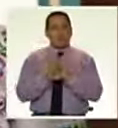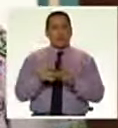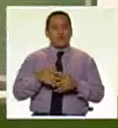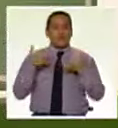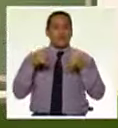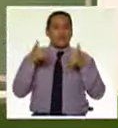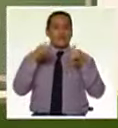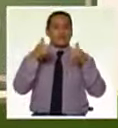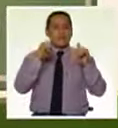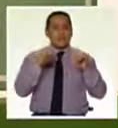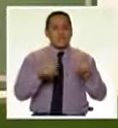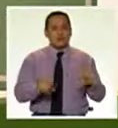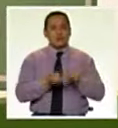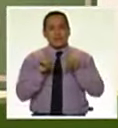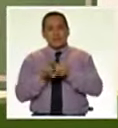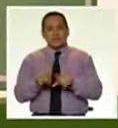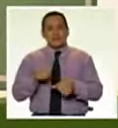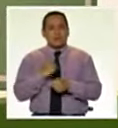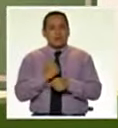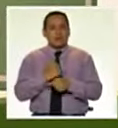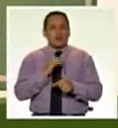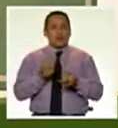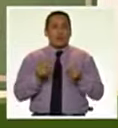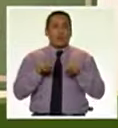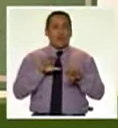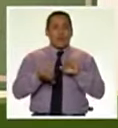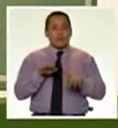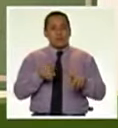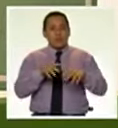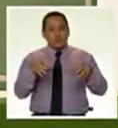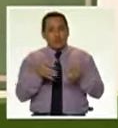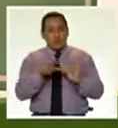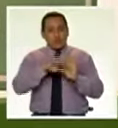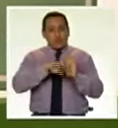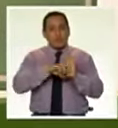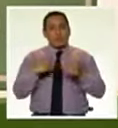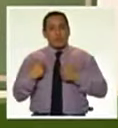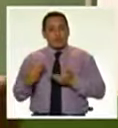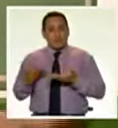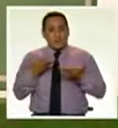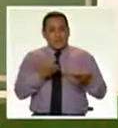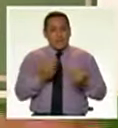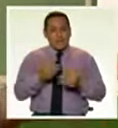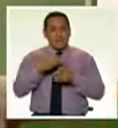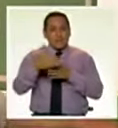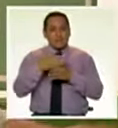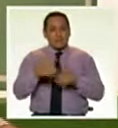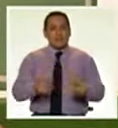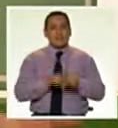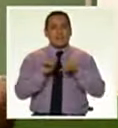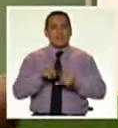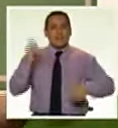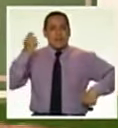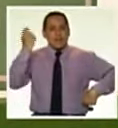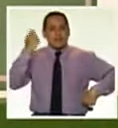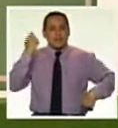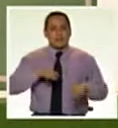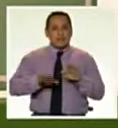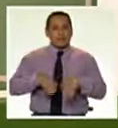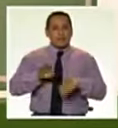paseos, en actividades cuando ellos hacen sus programaciones, nos invitan a participar, en marinera, en